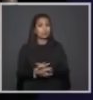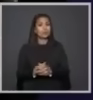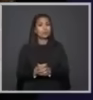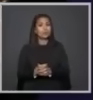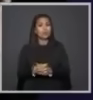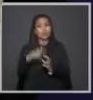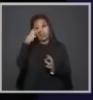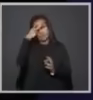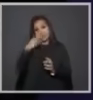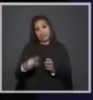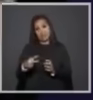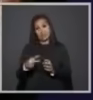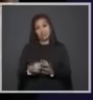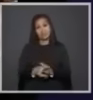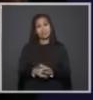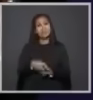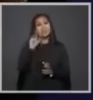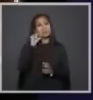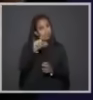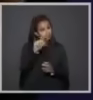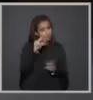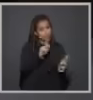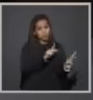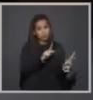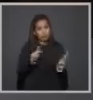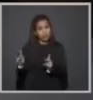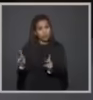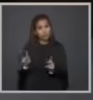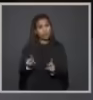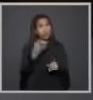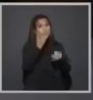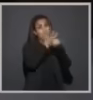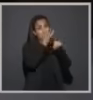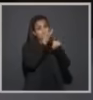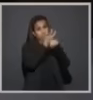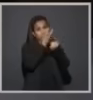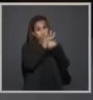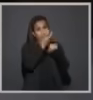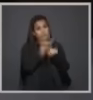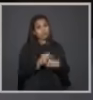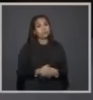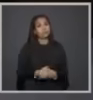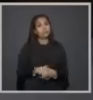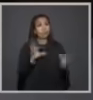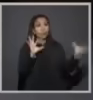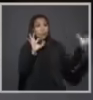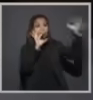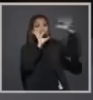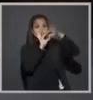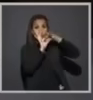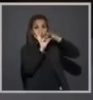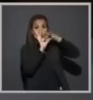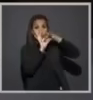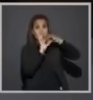en México y también proyectos en Estados Unidos de manera conjunta,